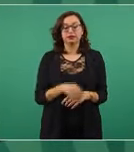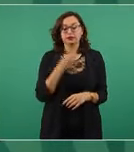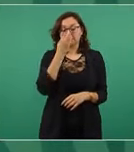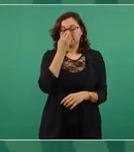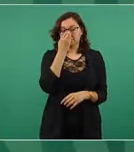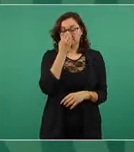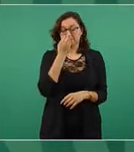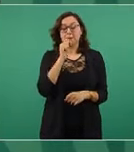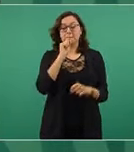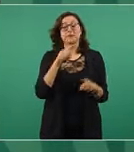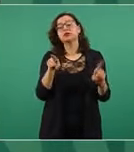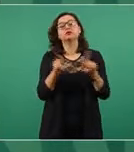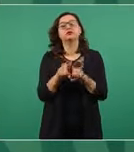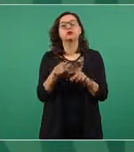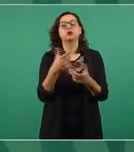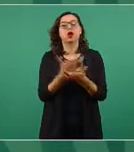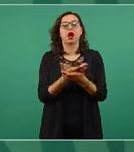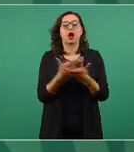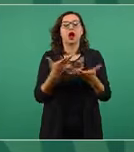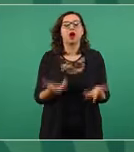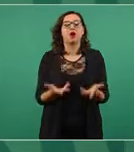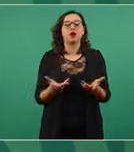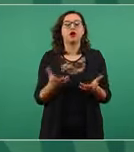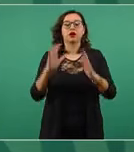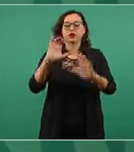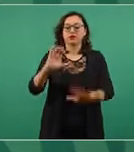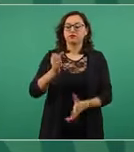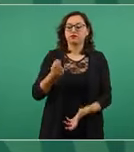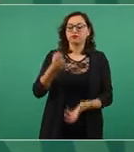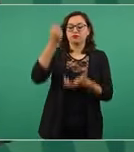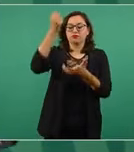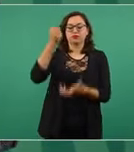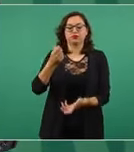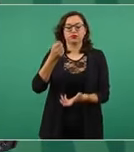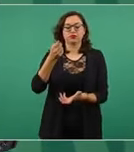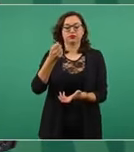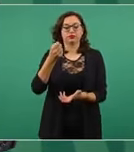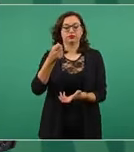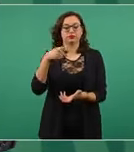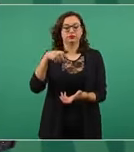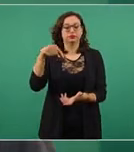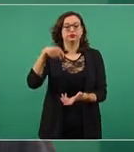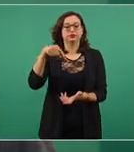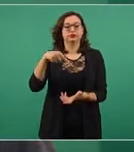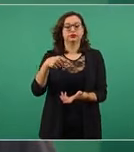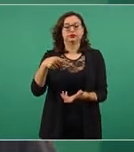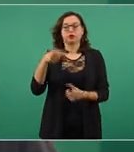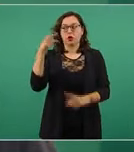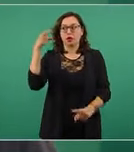cambios, el destino del presupuesto público